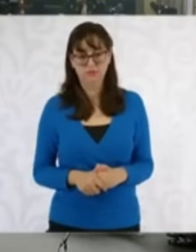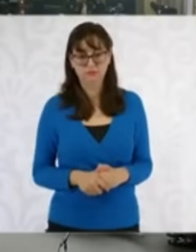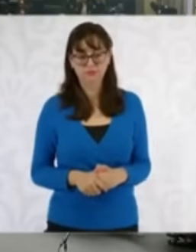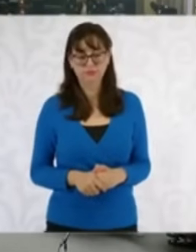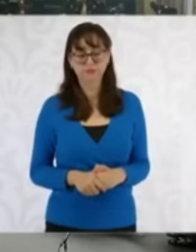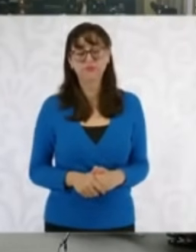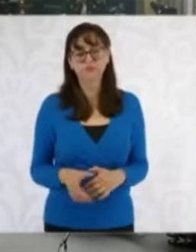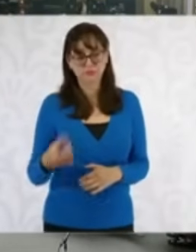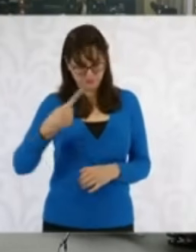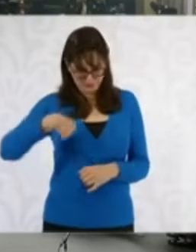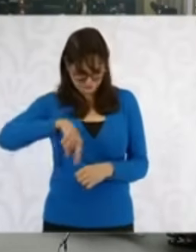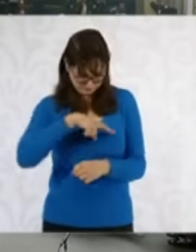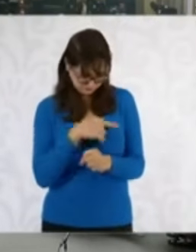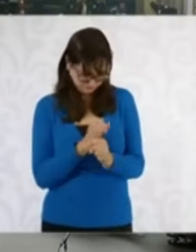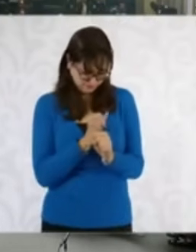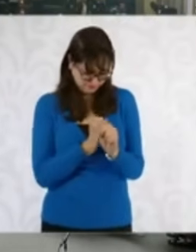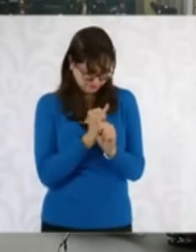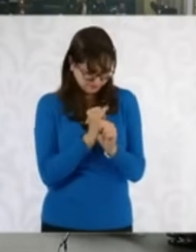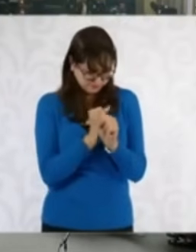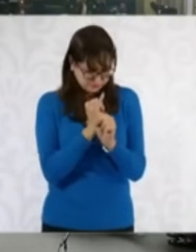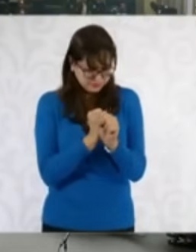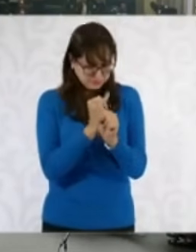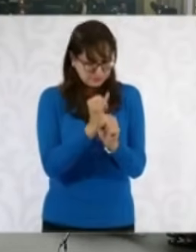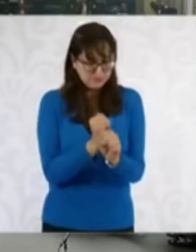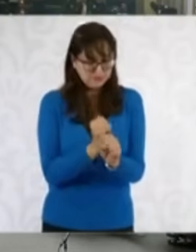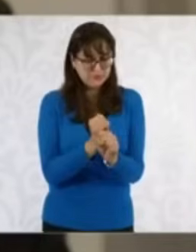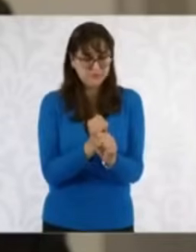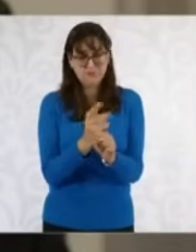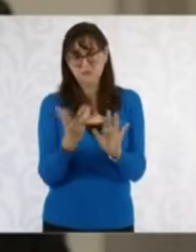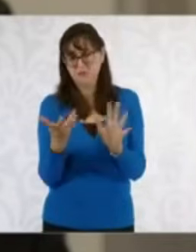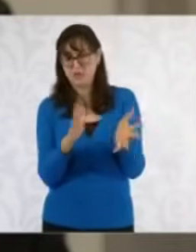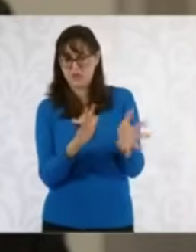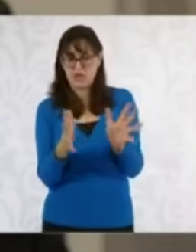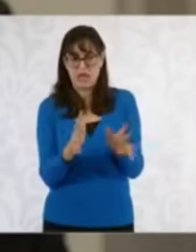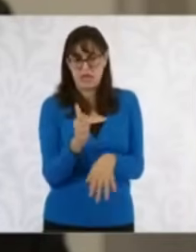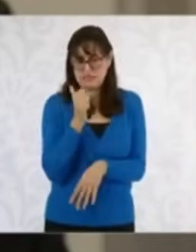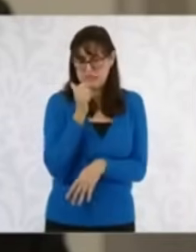Reporteamos que el gobierno está planeando un apoyo de alrededor de